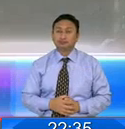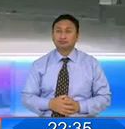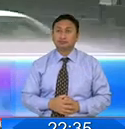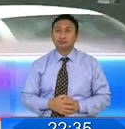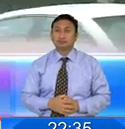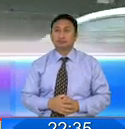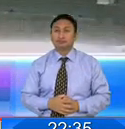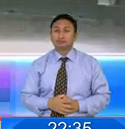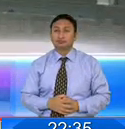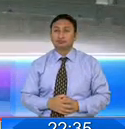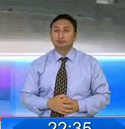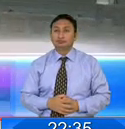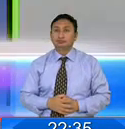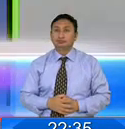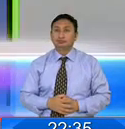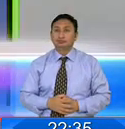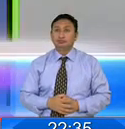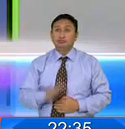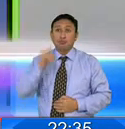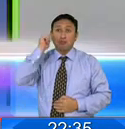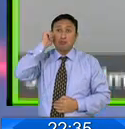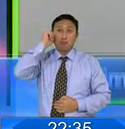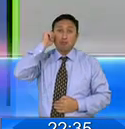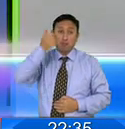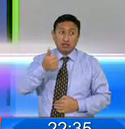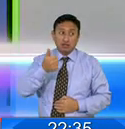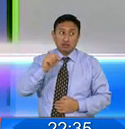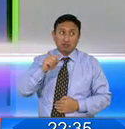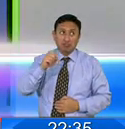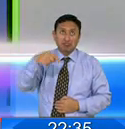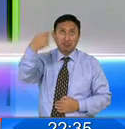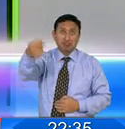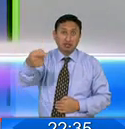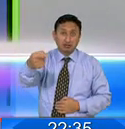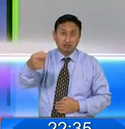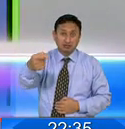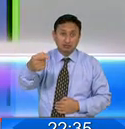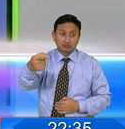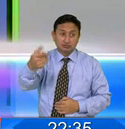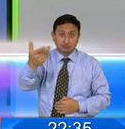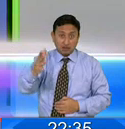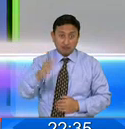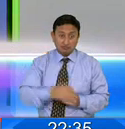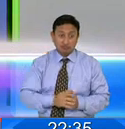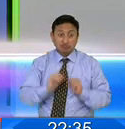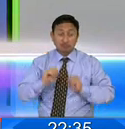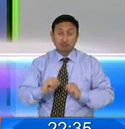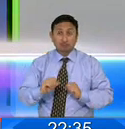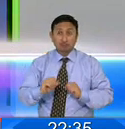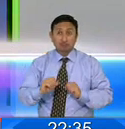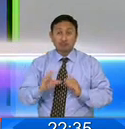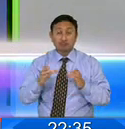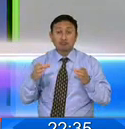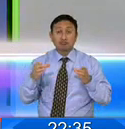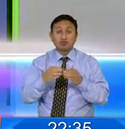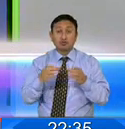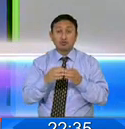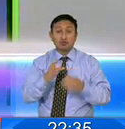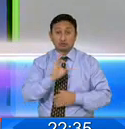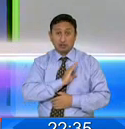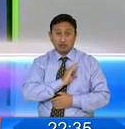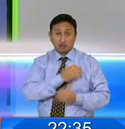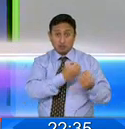Ciudadana y Control Social. Mañana o pasado esperamos, una vez que nos envíe la Comisión Técnica el